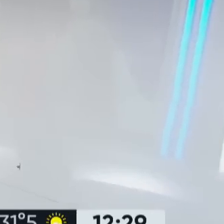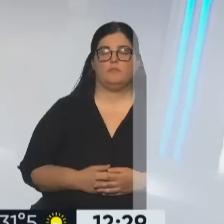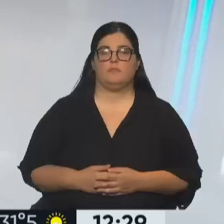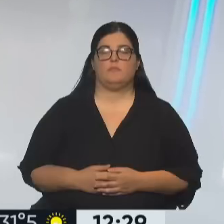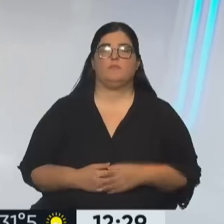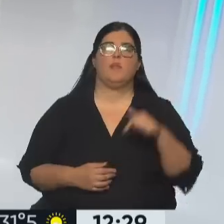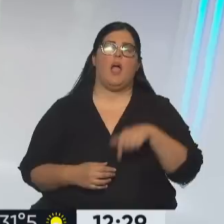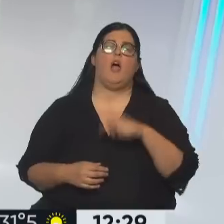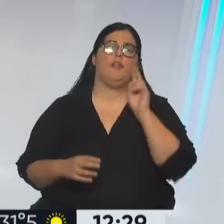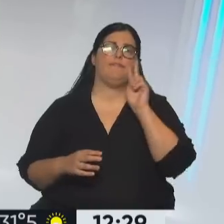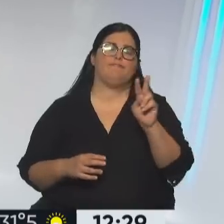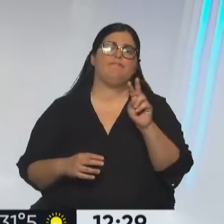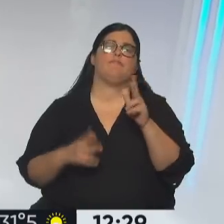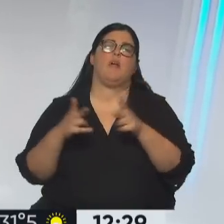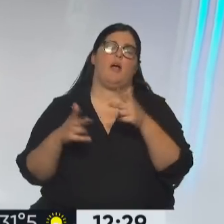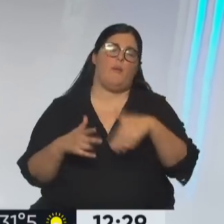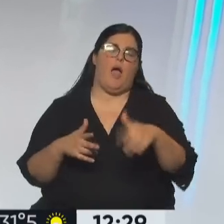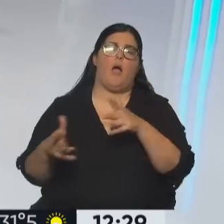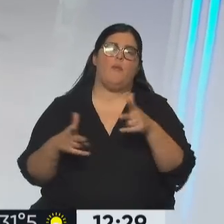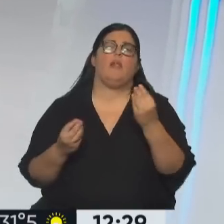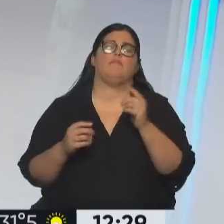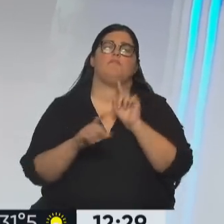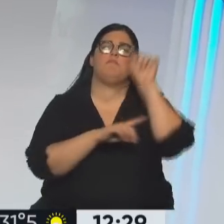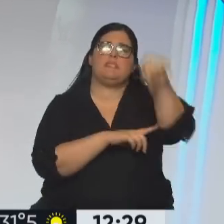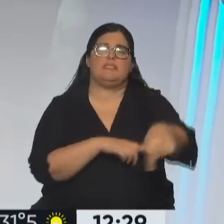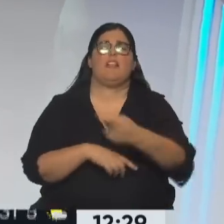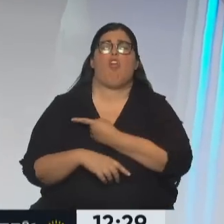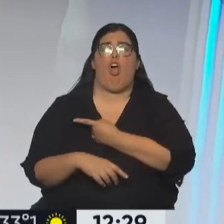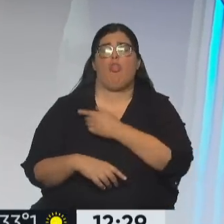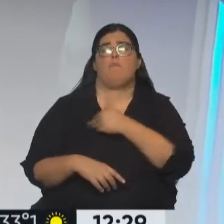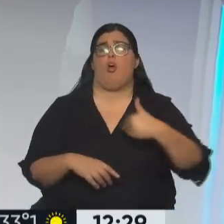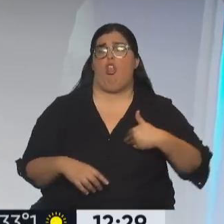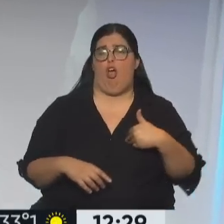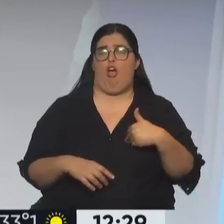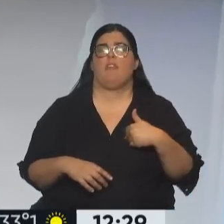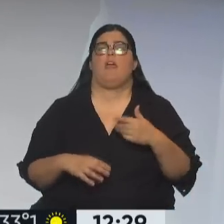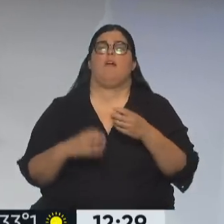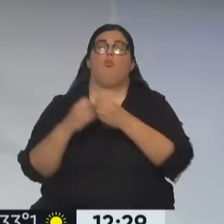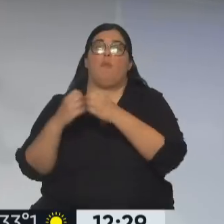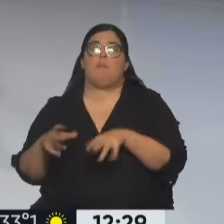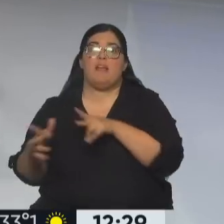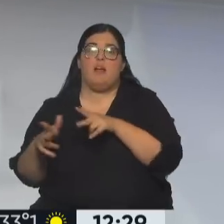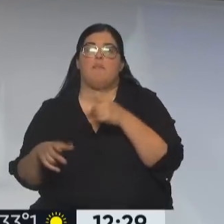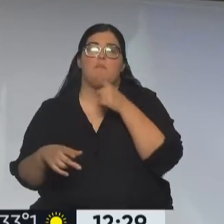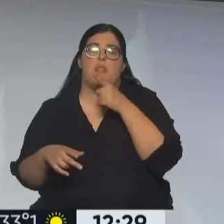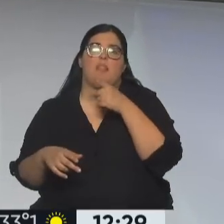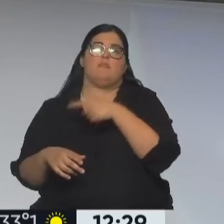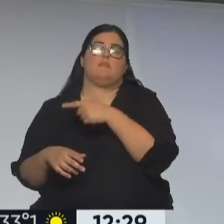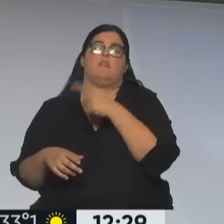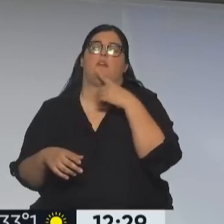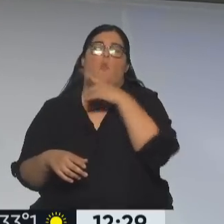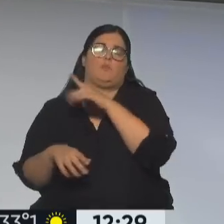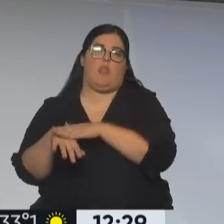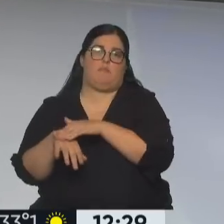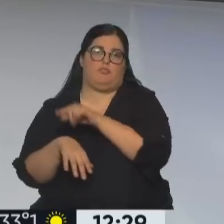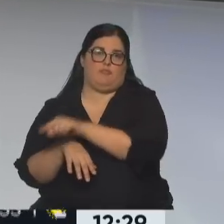Ocupamos ya mismo del misil que impactó en Polonia, en las primeras horas atribuido a Rusia. En este informe, donde